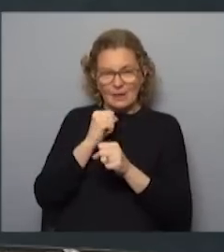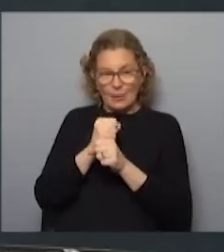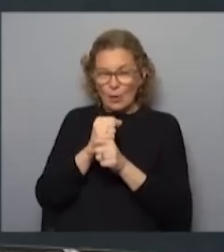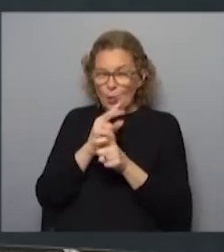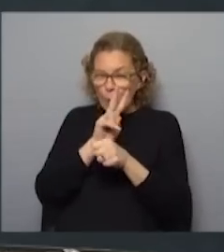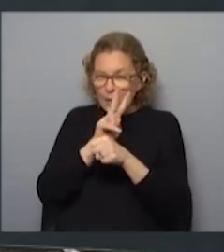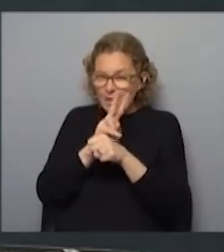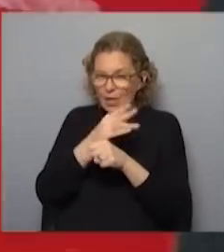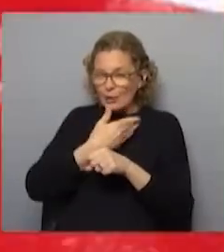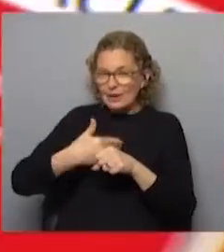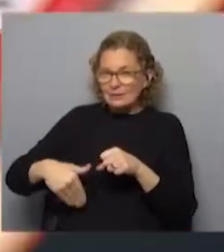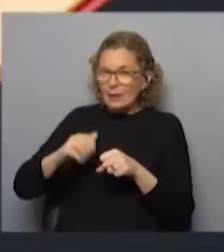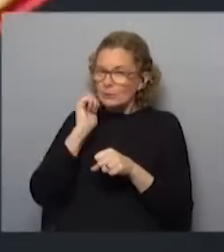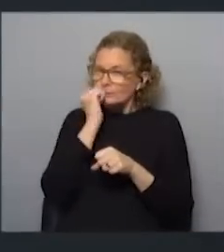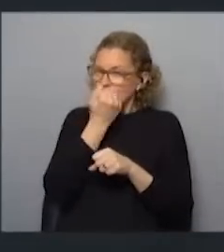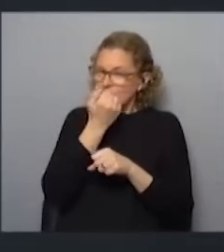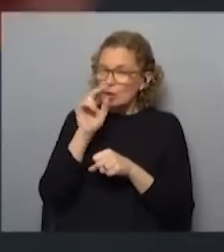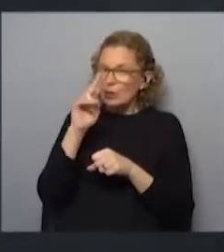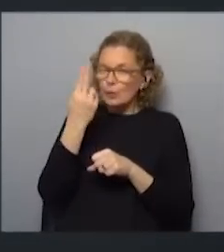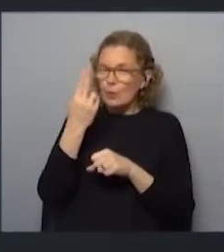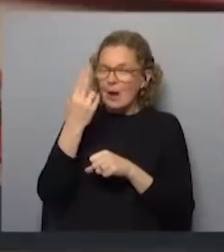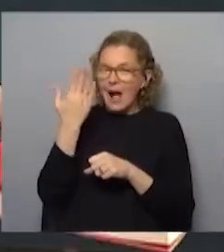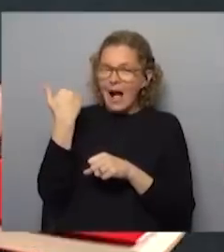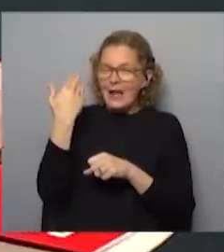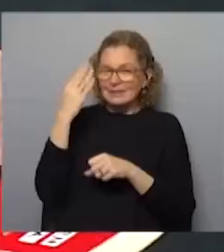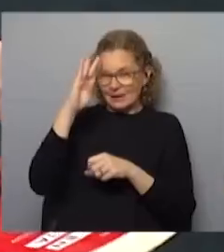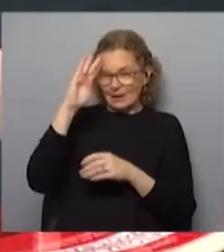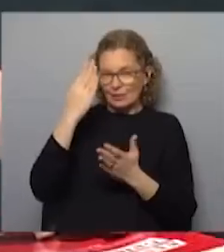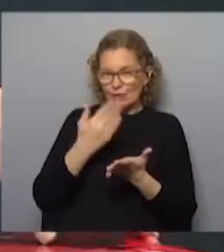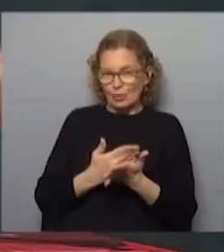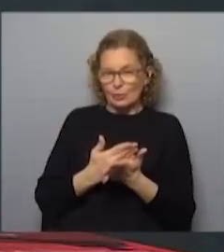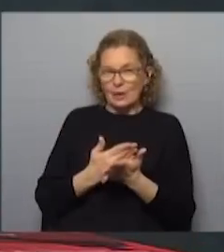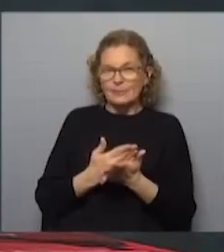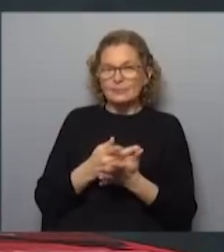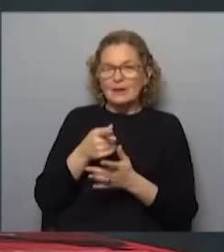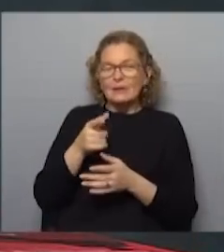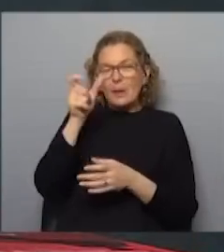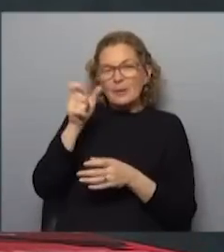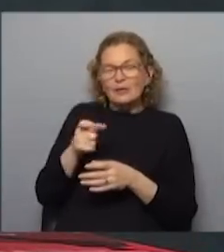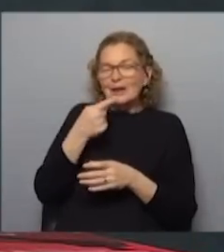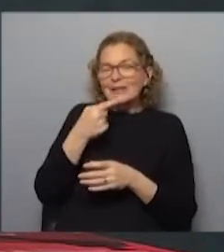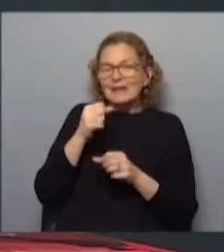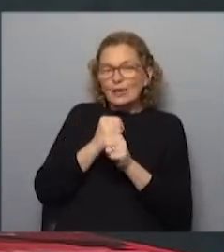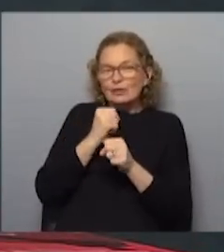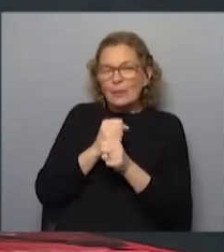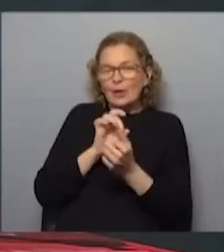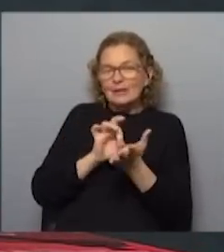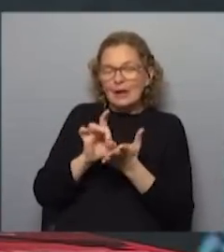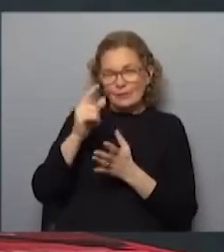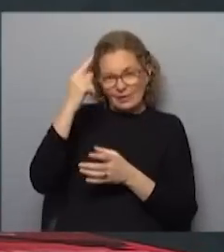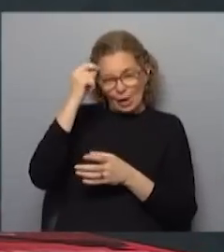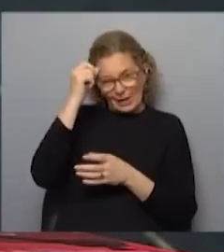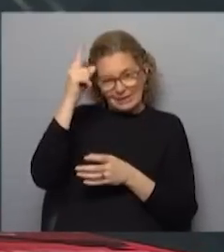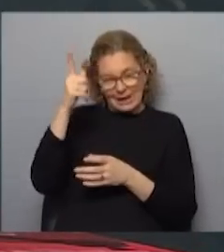vigilancia estatal encubierta en el Uruguay de la post dictadura según el funcionario los trabajos realizados por los servicios de inteligencia